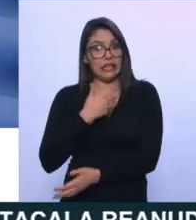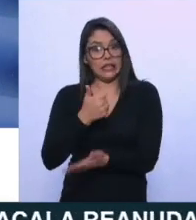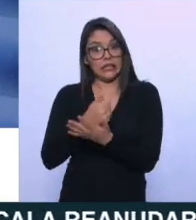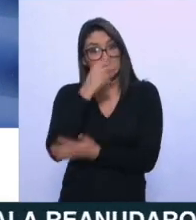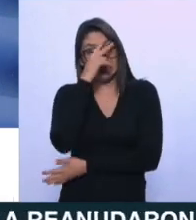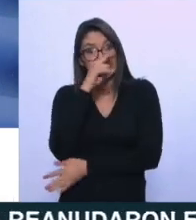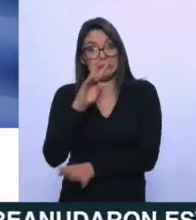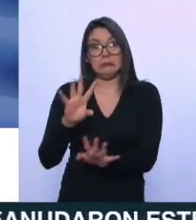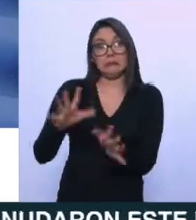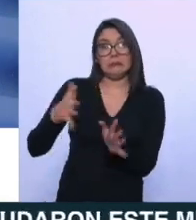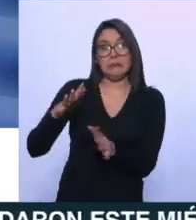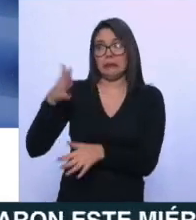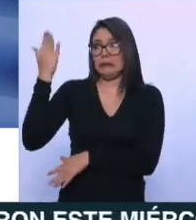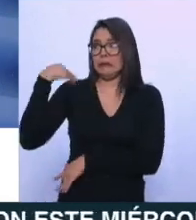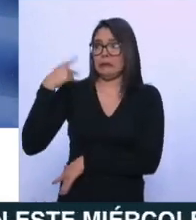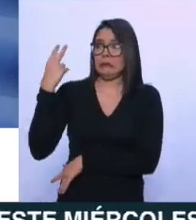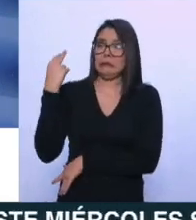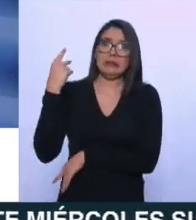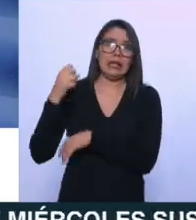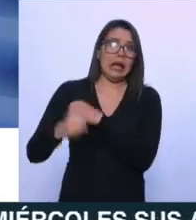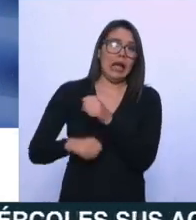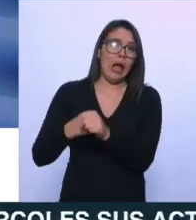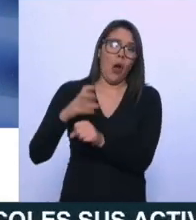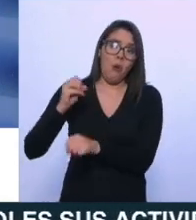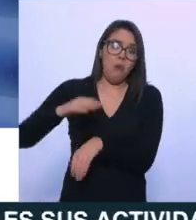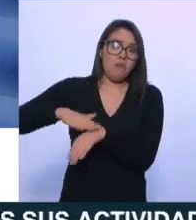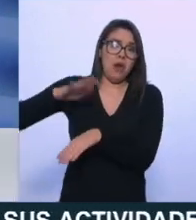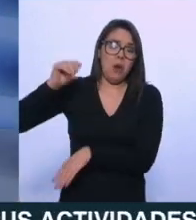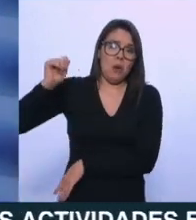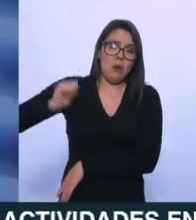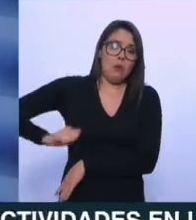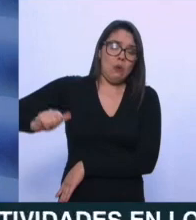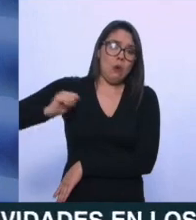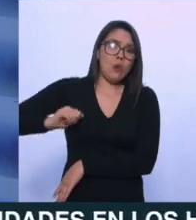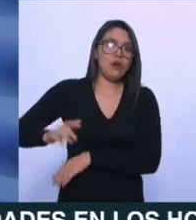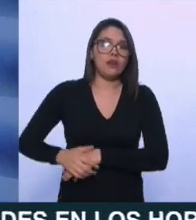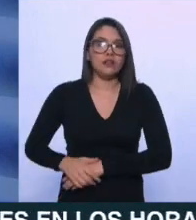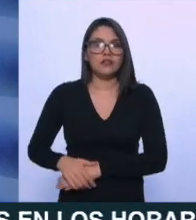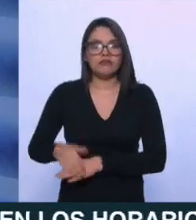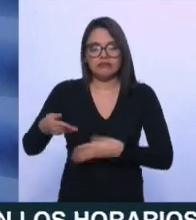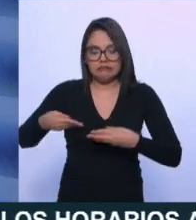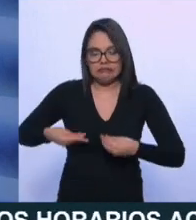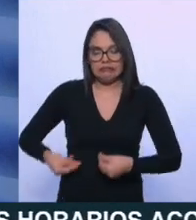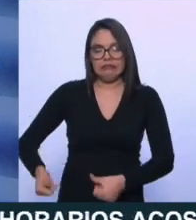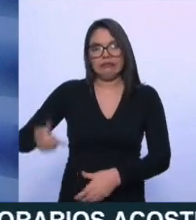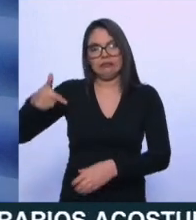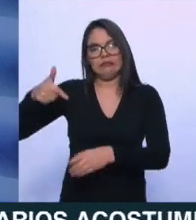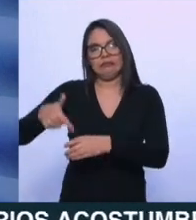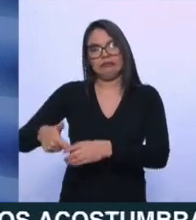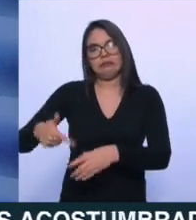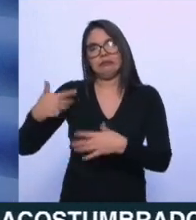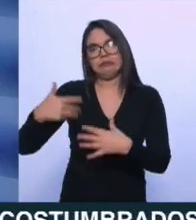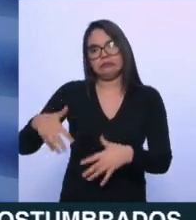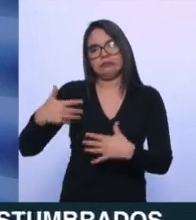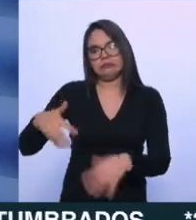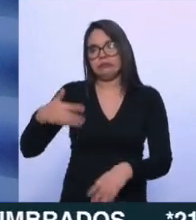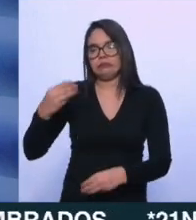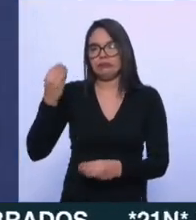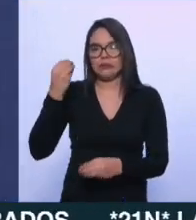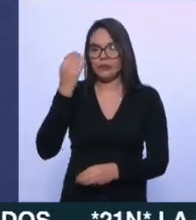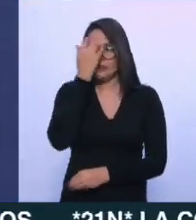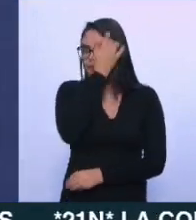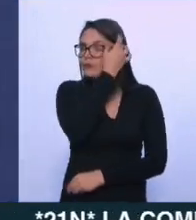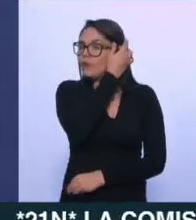tiene más o menos esa edad. Su gasto de combustible pues ya es muy poco eficiente,